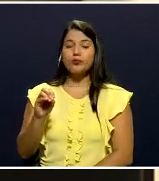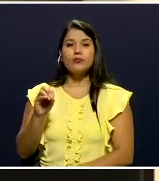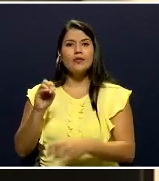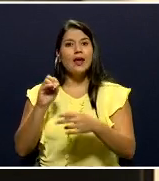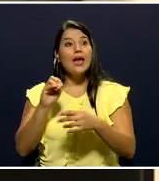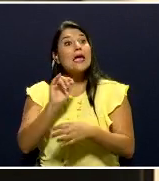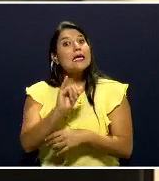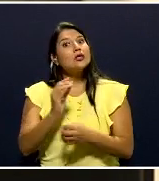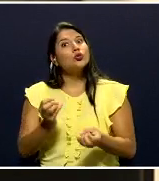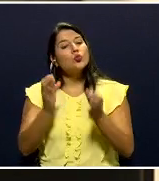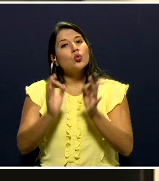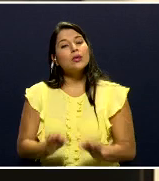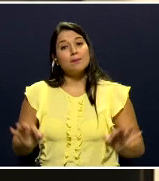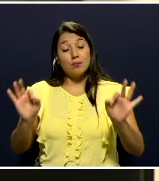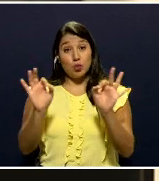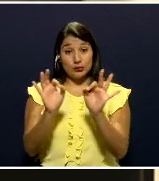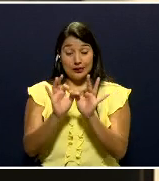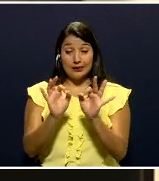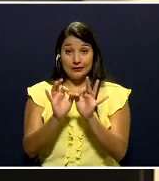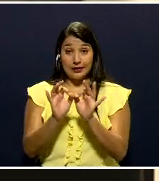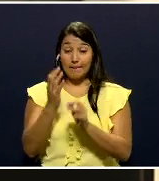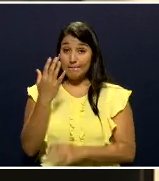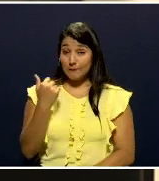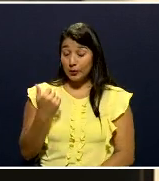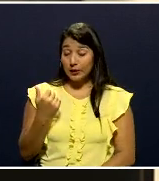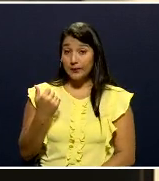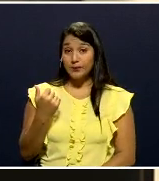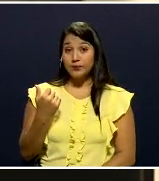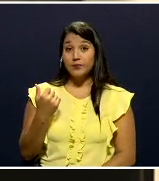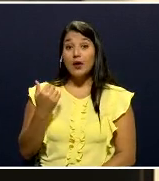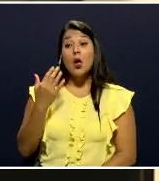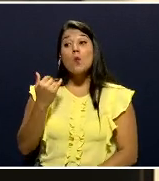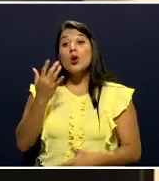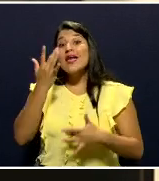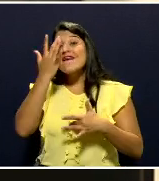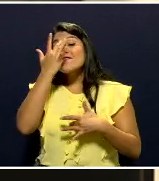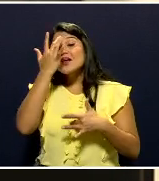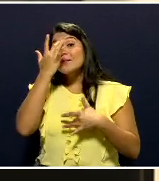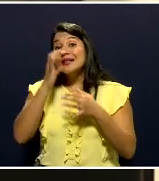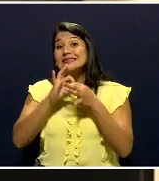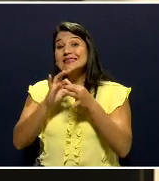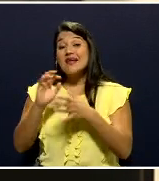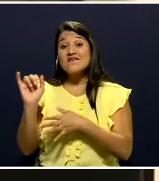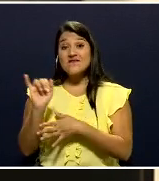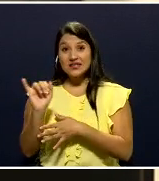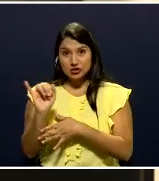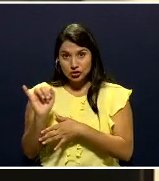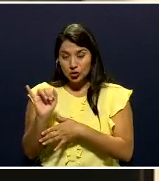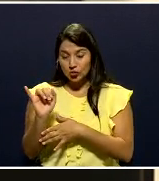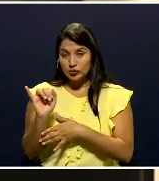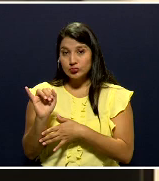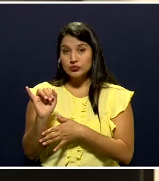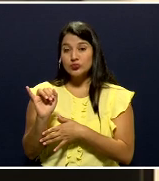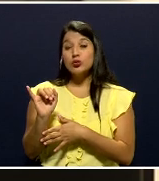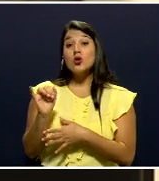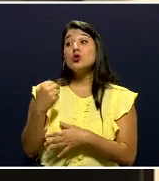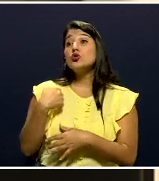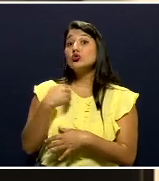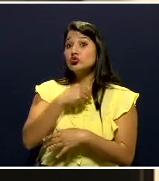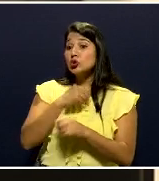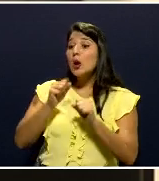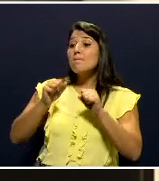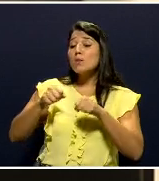aspecto sumamente importante, porque las enfermedades infecciosas, en la forma en que se lo estoy mencionando, las hemos podido